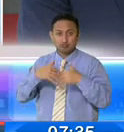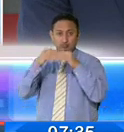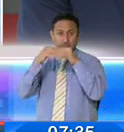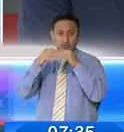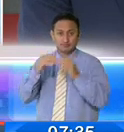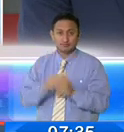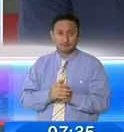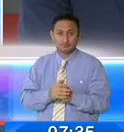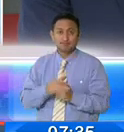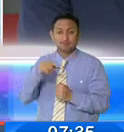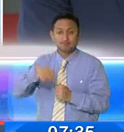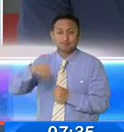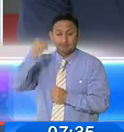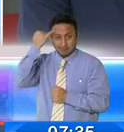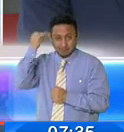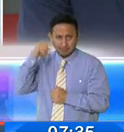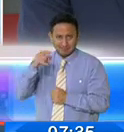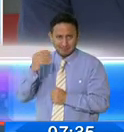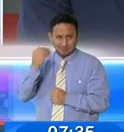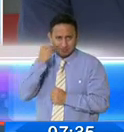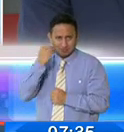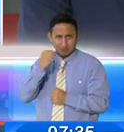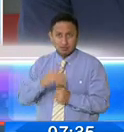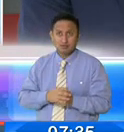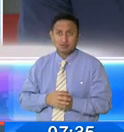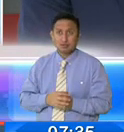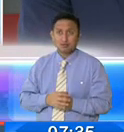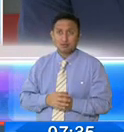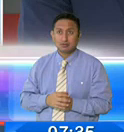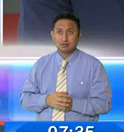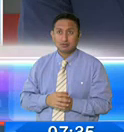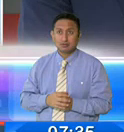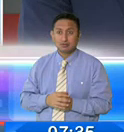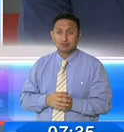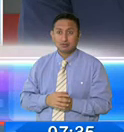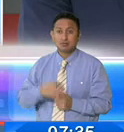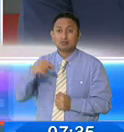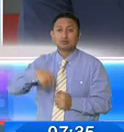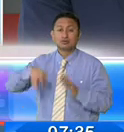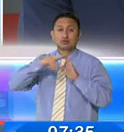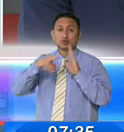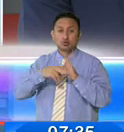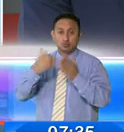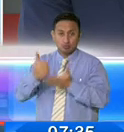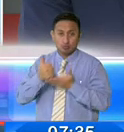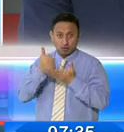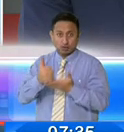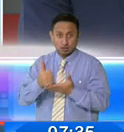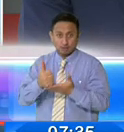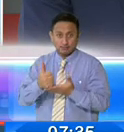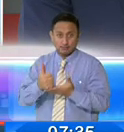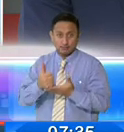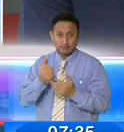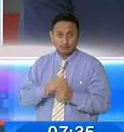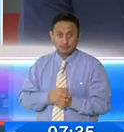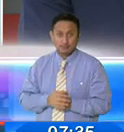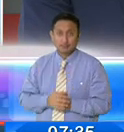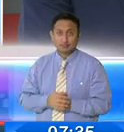este prejuicio absurdo tiene que cumplirse y esta va a ser una norma que ayude mucho. Combatir la